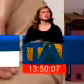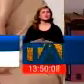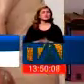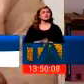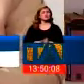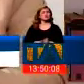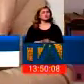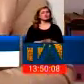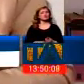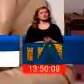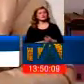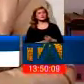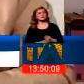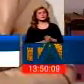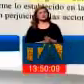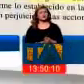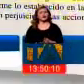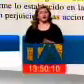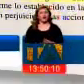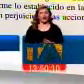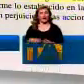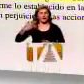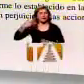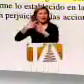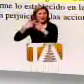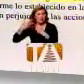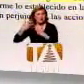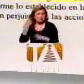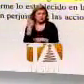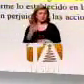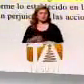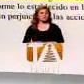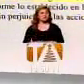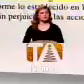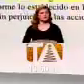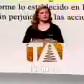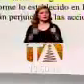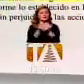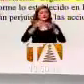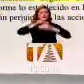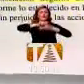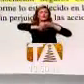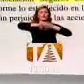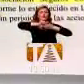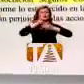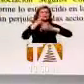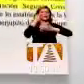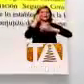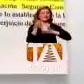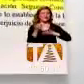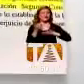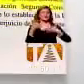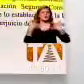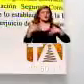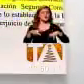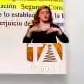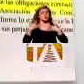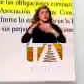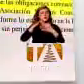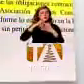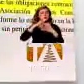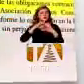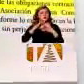del contrato, o el consorcio o las compañías? Y allí la asambleísta Joana Cedeño concluye en su oficio que se está poniendo en serio